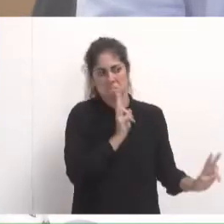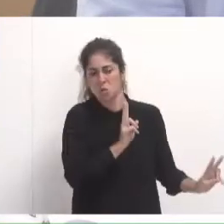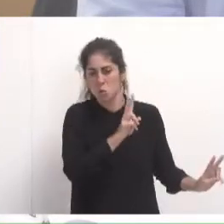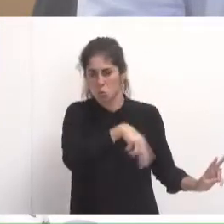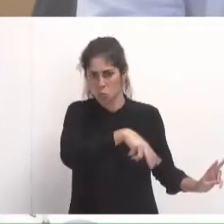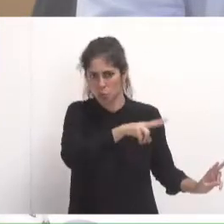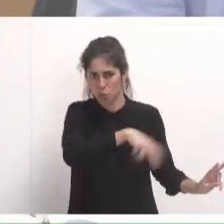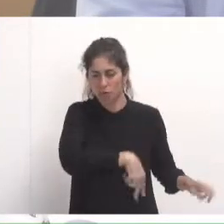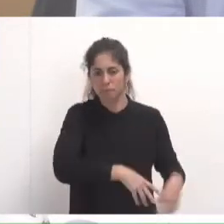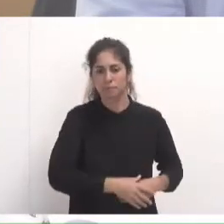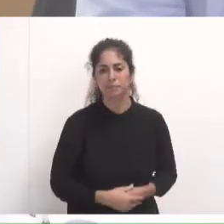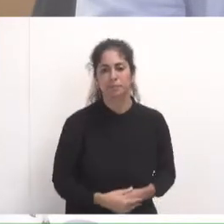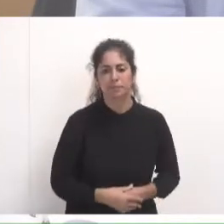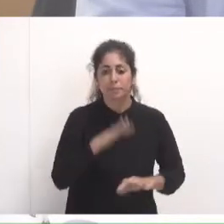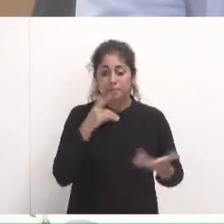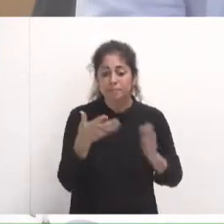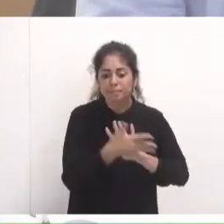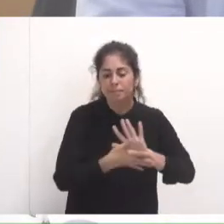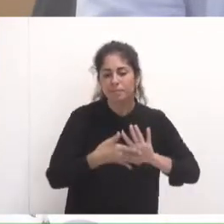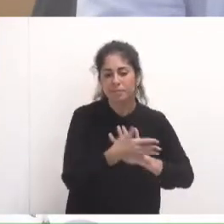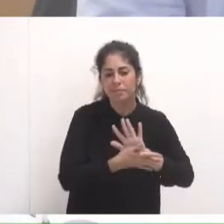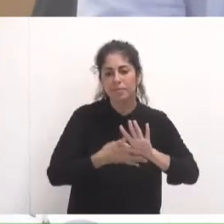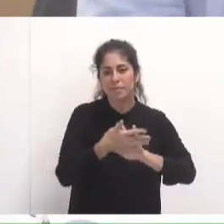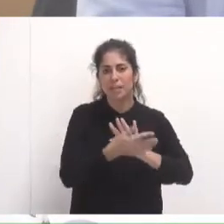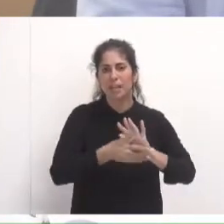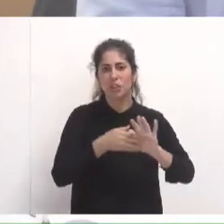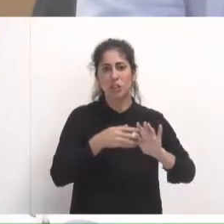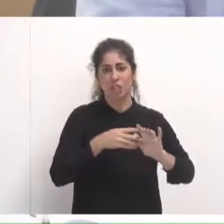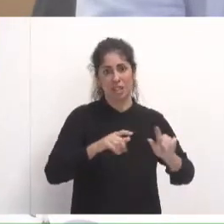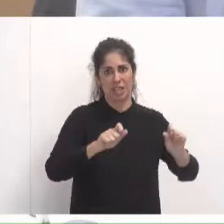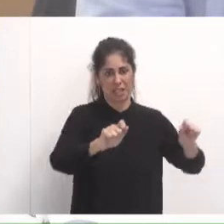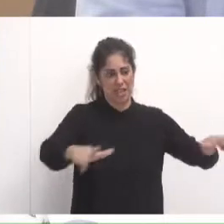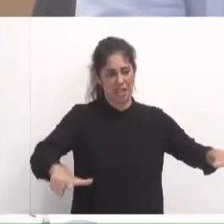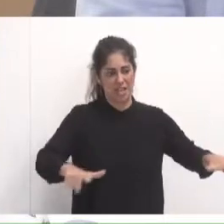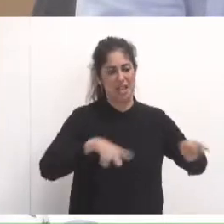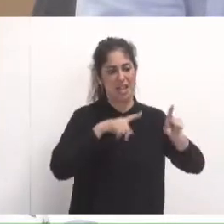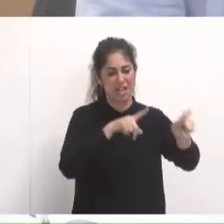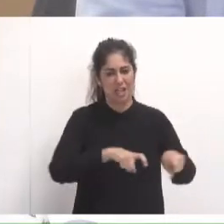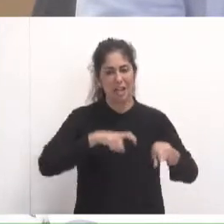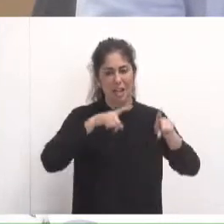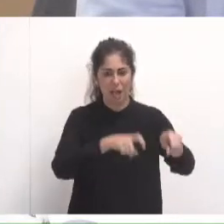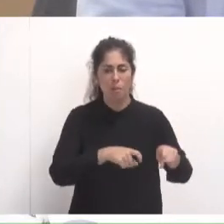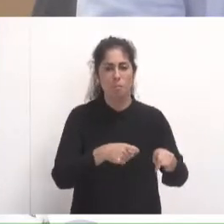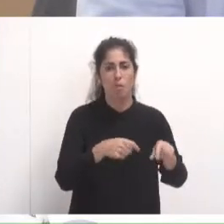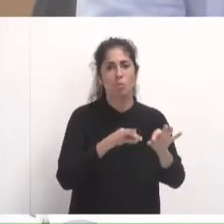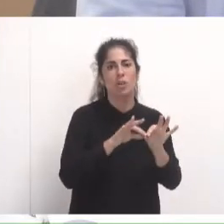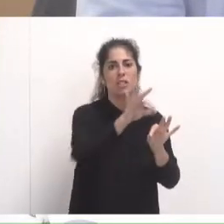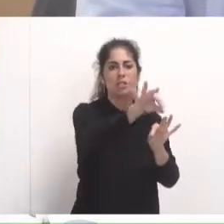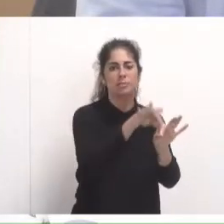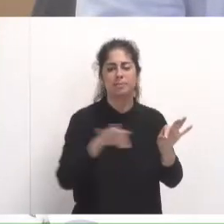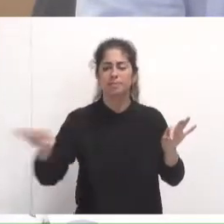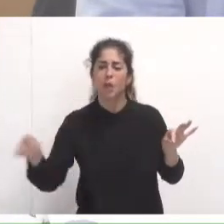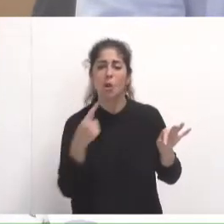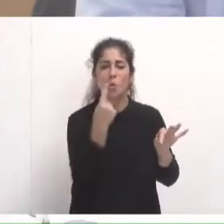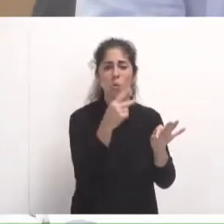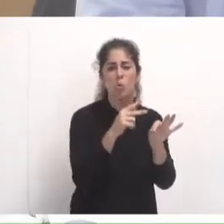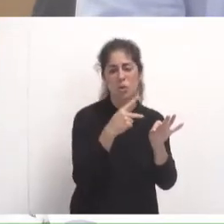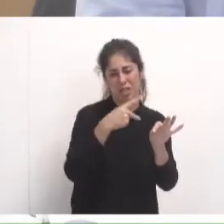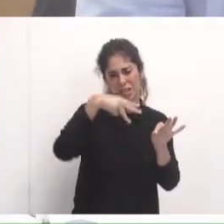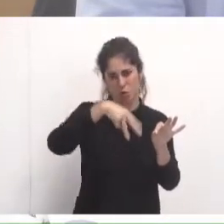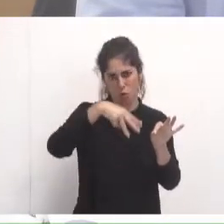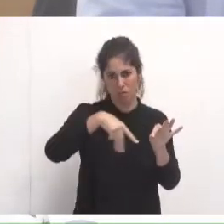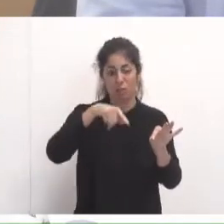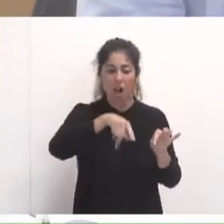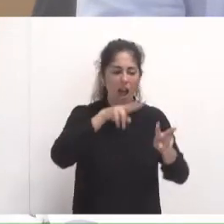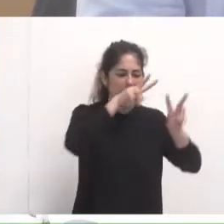Pues estamos hablando de, digamos, las inspecciones en campo, sobre todo un kilómetro alrededor del radio de acción donde se han declarado esos focos, ¿no? No solamente estamos